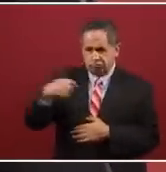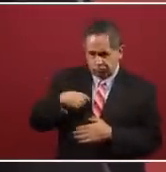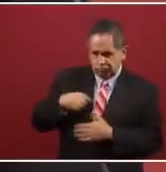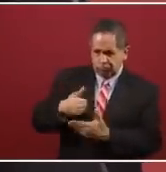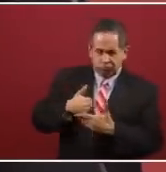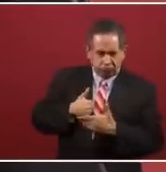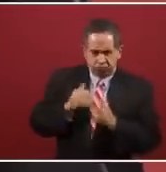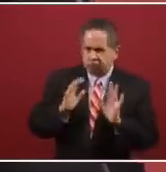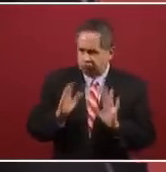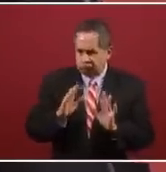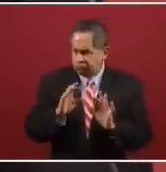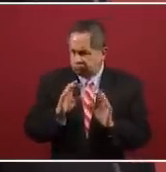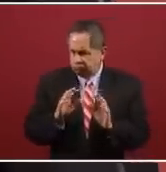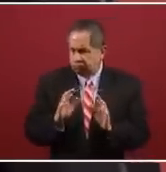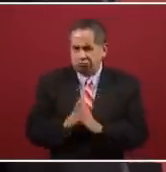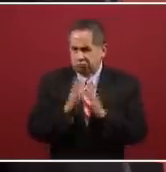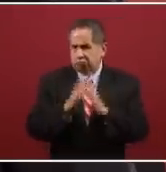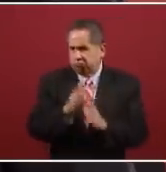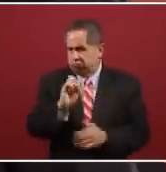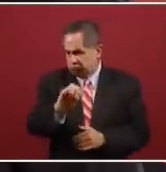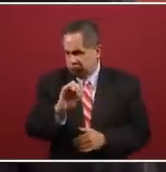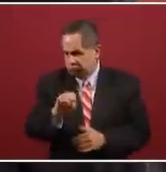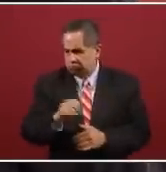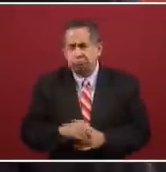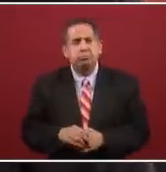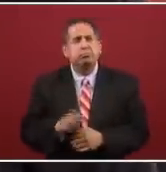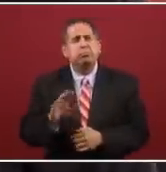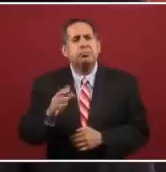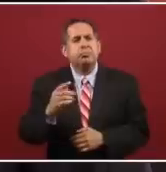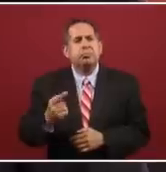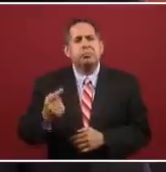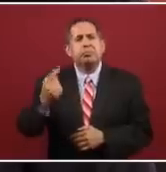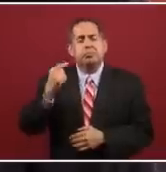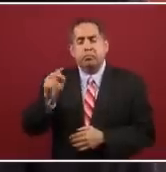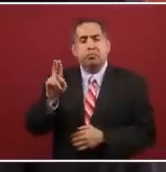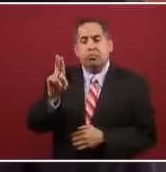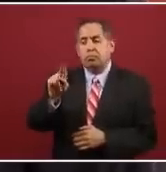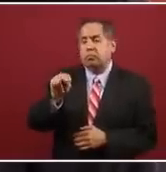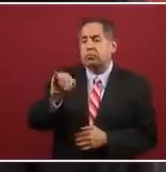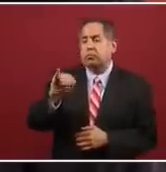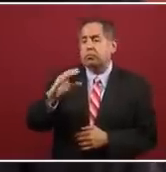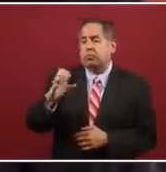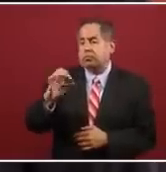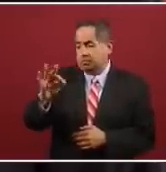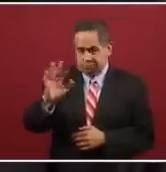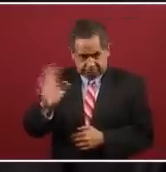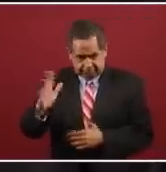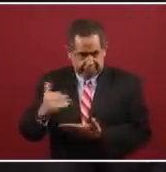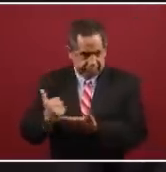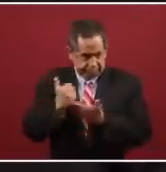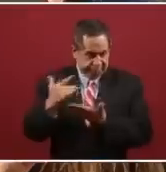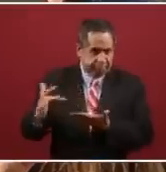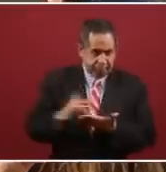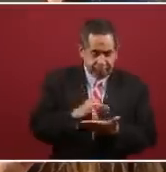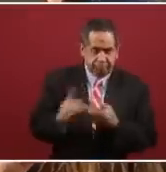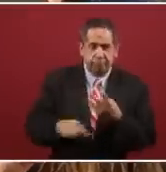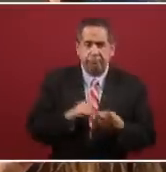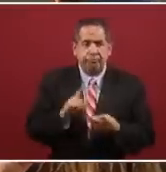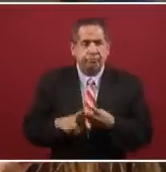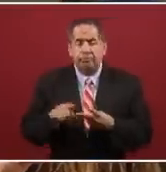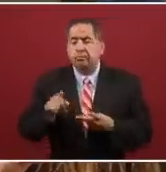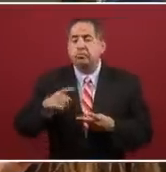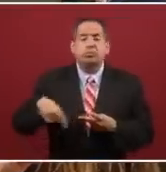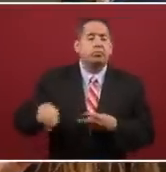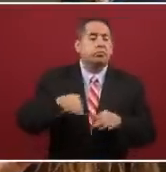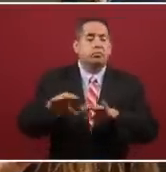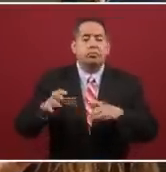están participando desde la UNICEF hasta quienes trabajan en